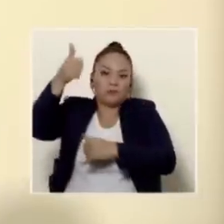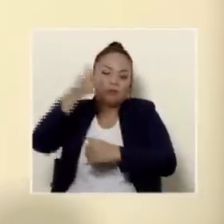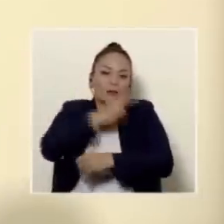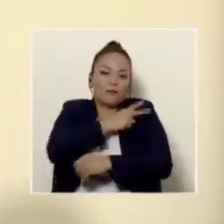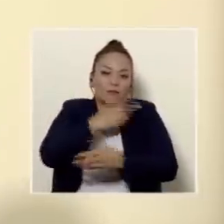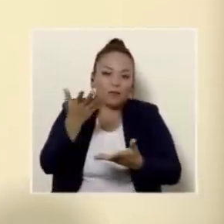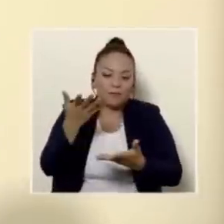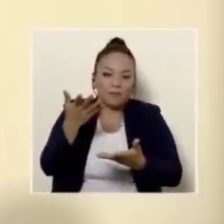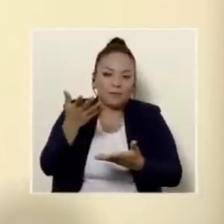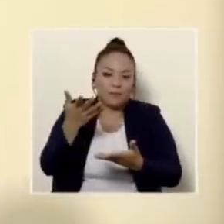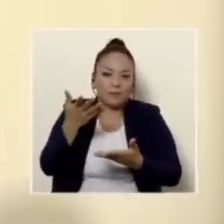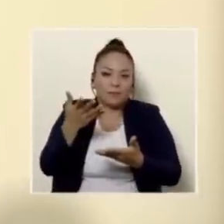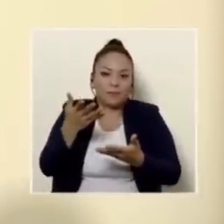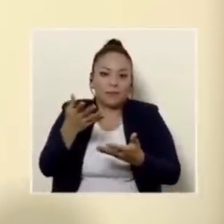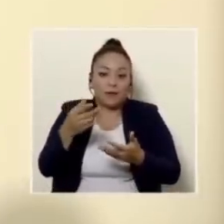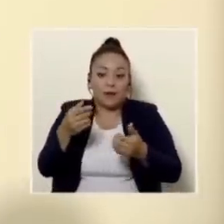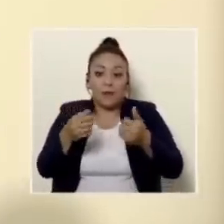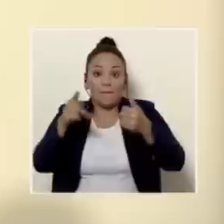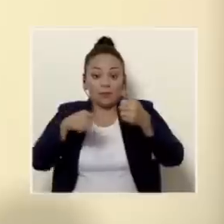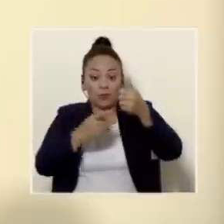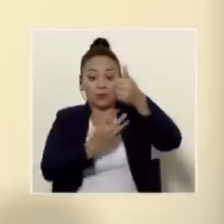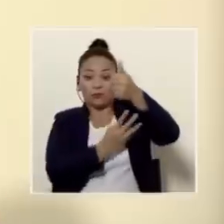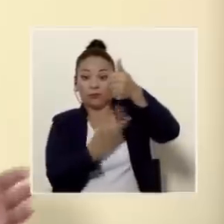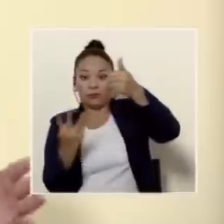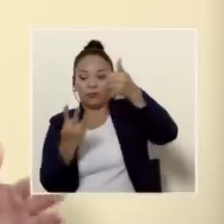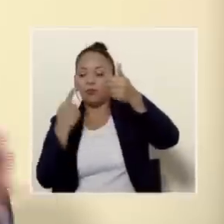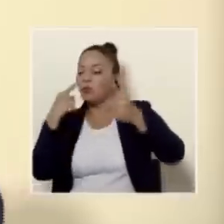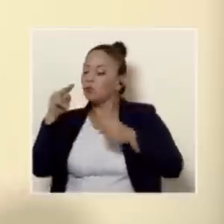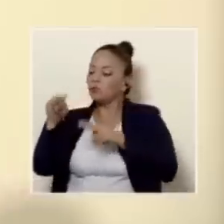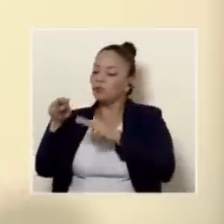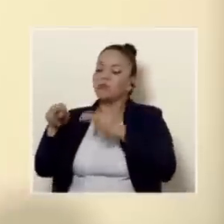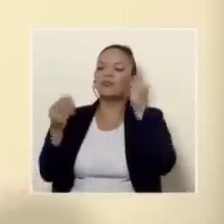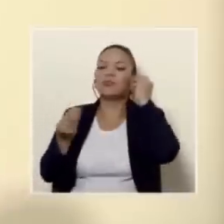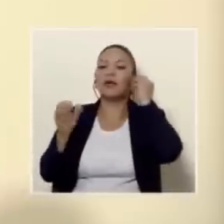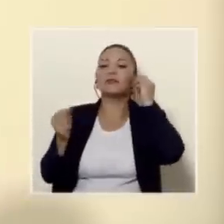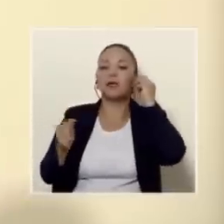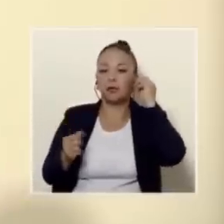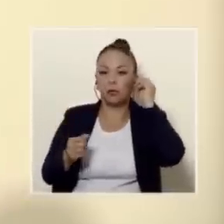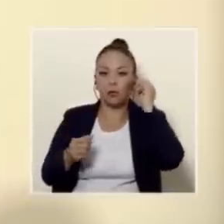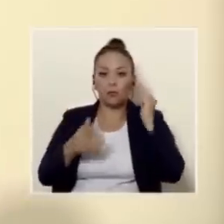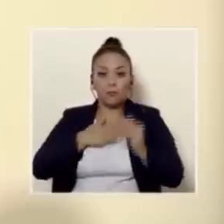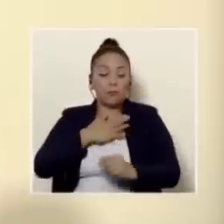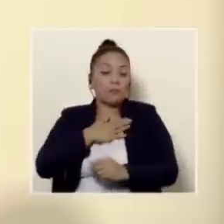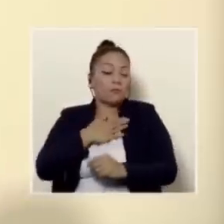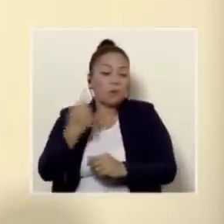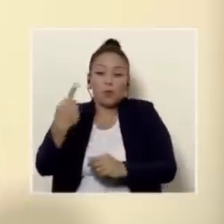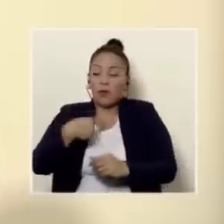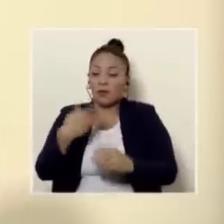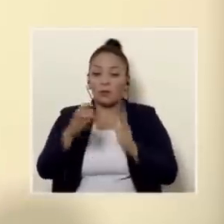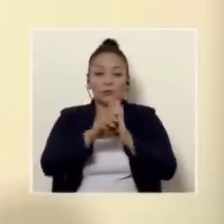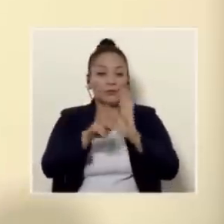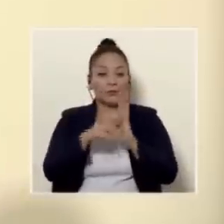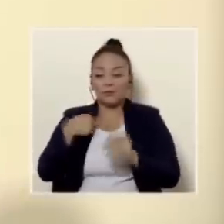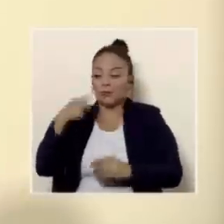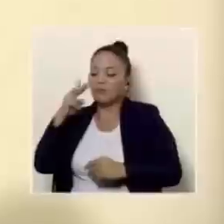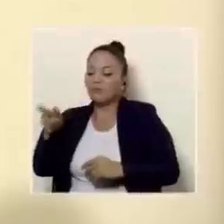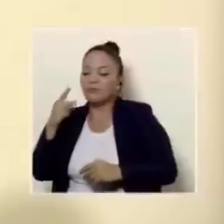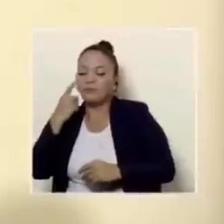jefe. Yo voy a estar viendo qué hacen ellos con este instrumento. ¡Tengo que! Es mi obligación